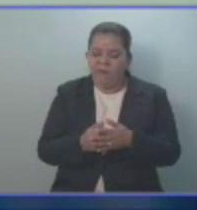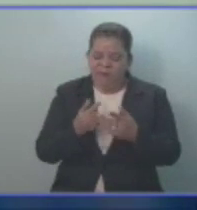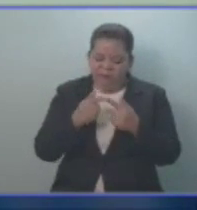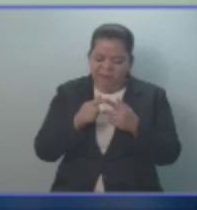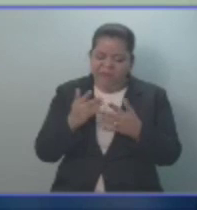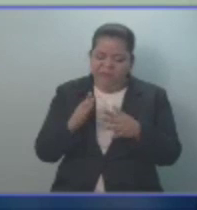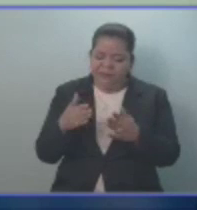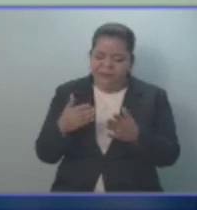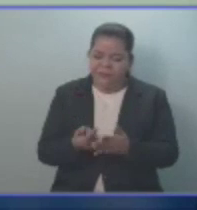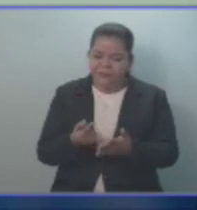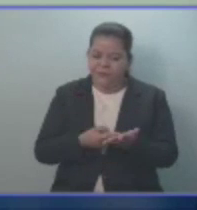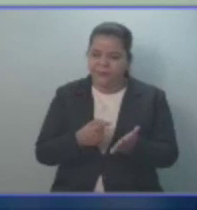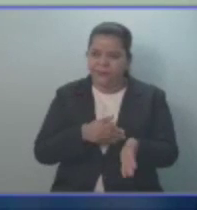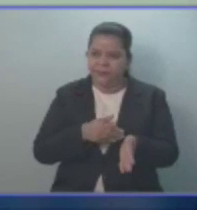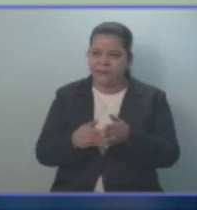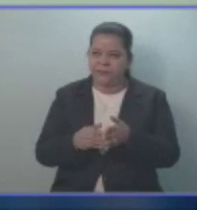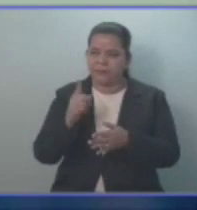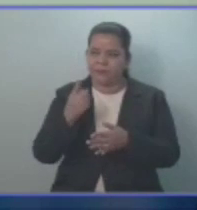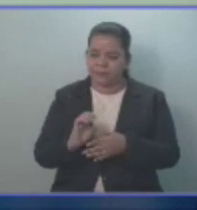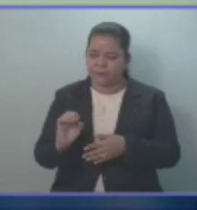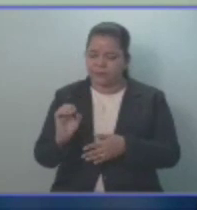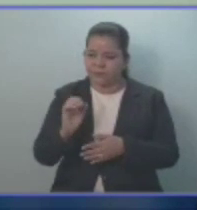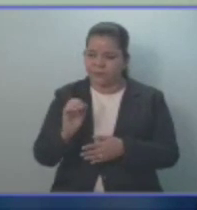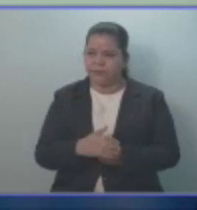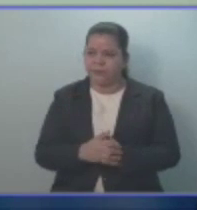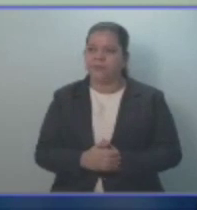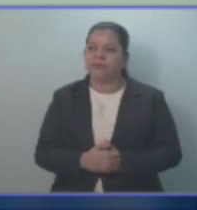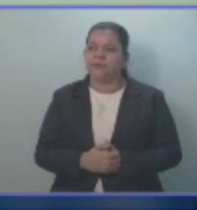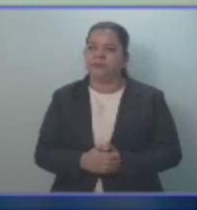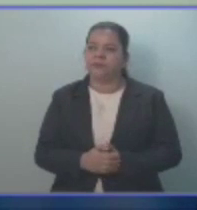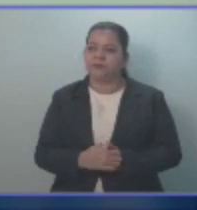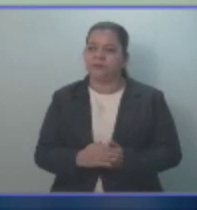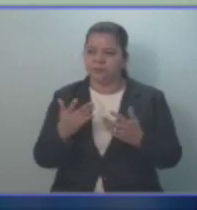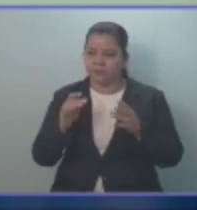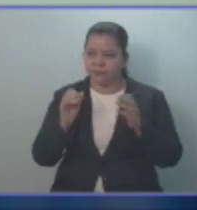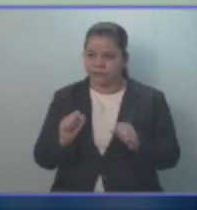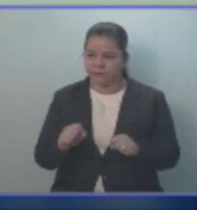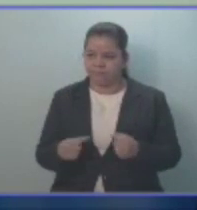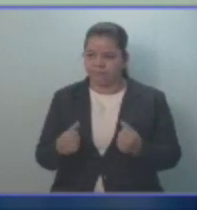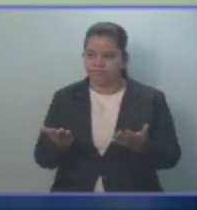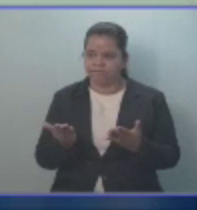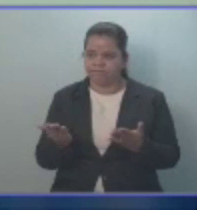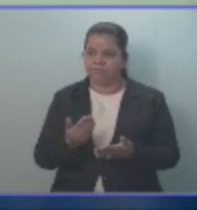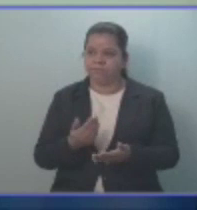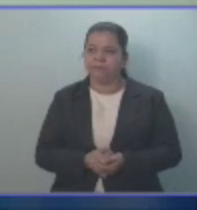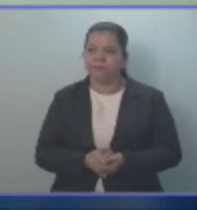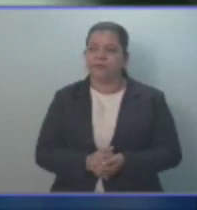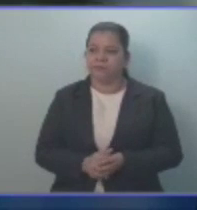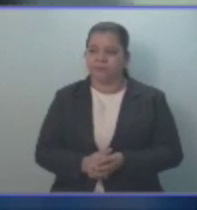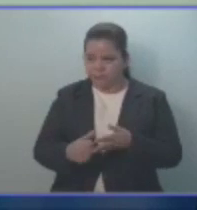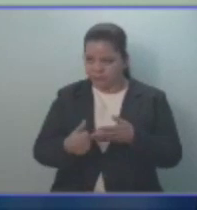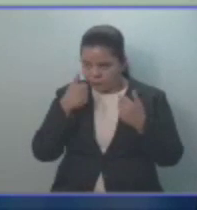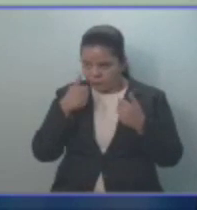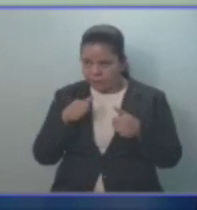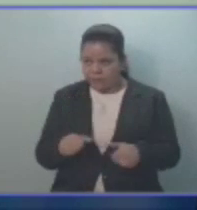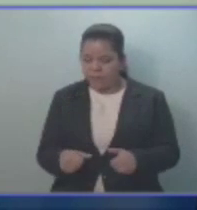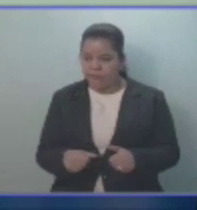el o a partir del 1 de enero del tercer año, que proceda aquel que en la